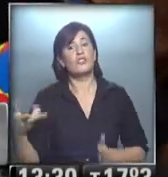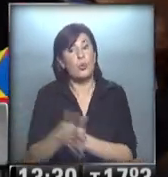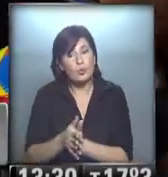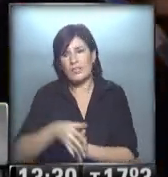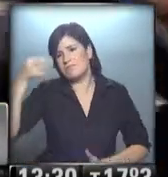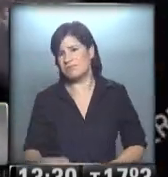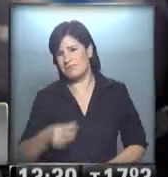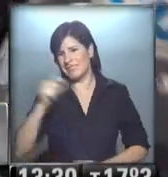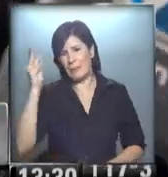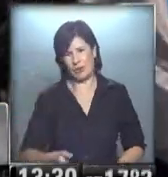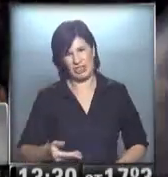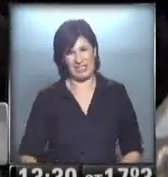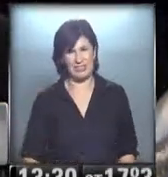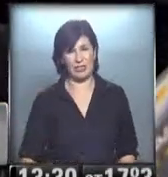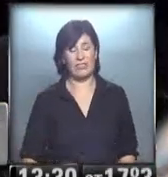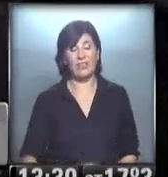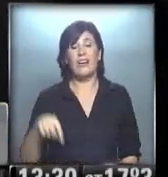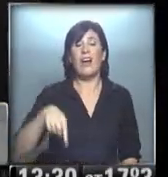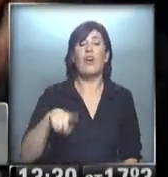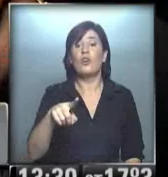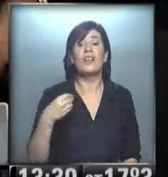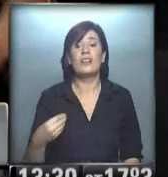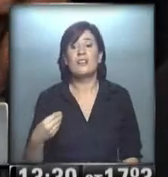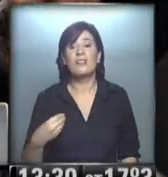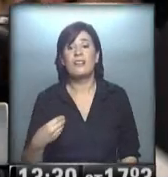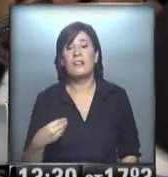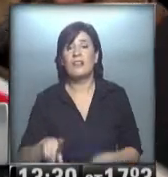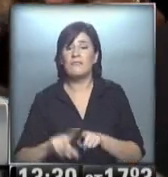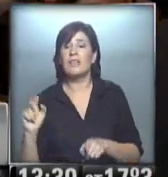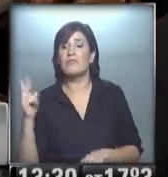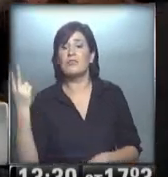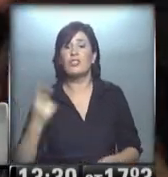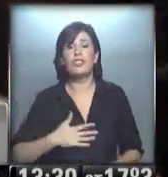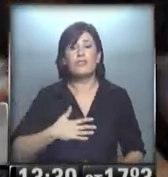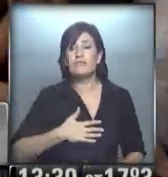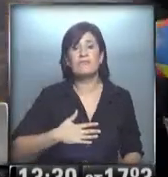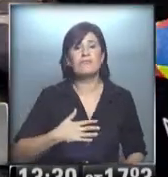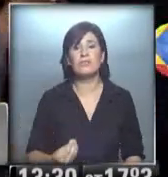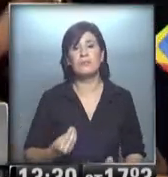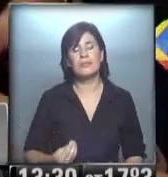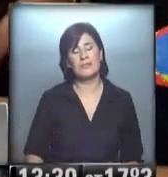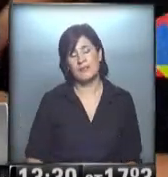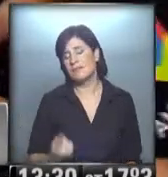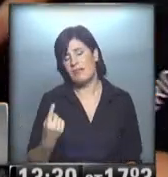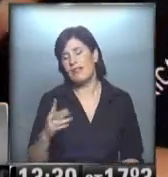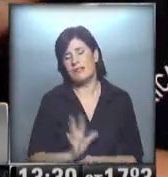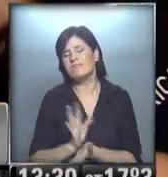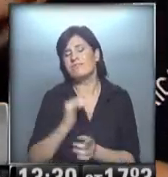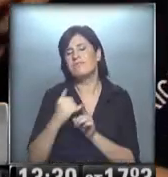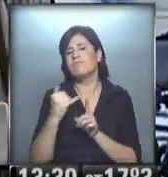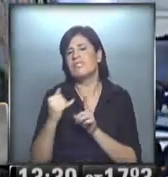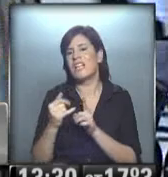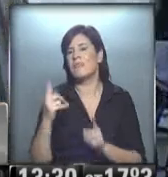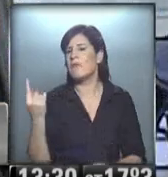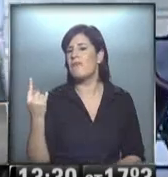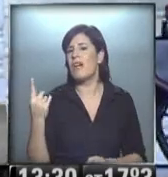mujer perfecta. ¿Y ahora, Mimi? ¿Y entonces ahora? ¿Que falta la otra mitad para ser la mujer perfecta? Sí, me falta la mitad de mi vida, sí.